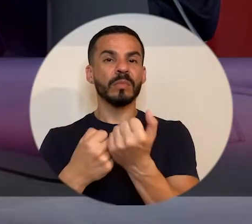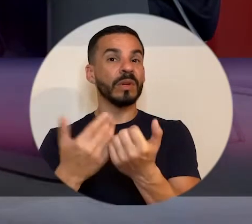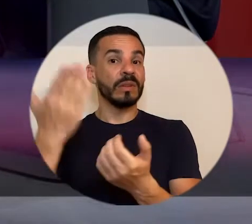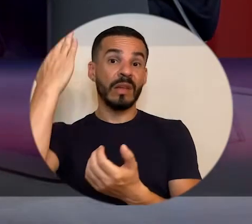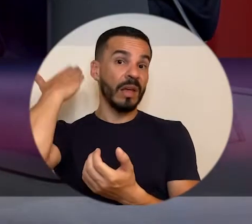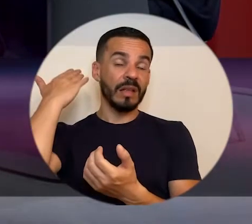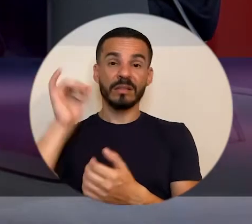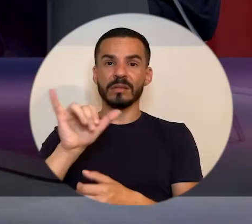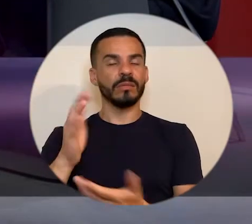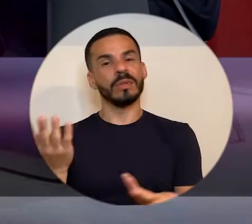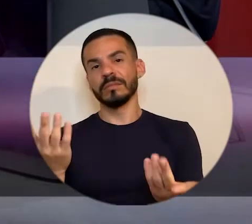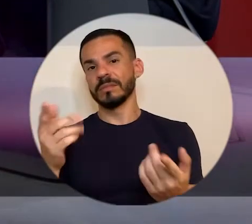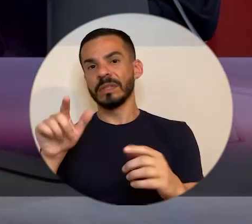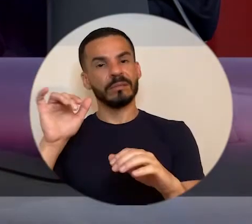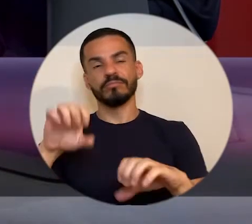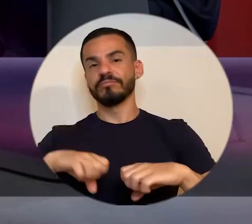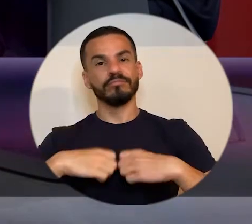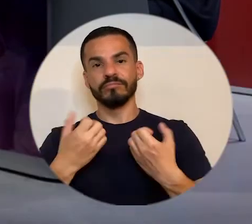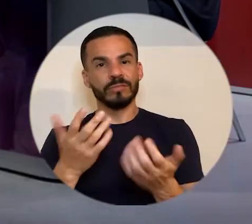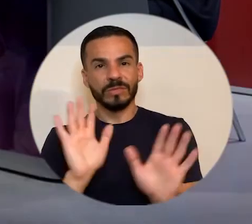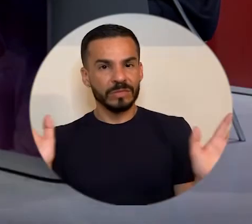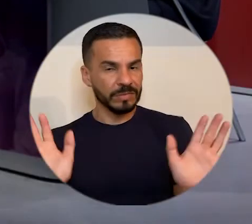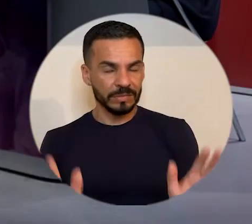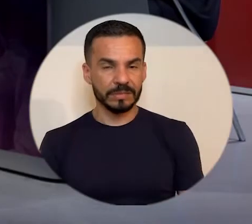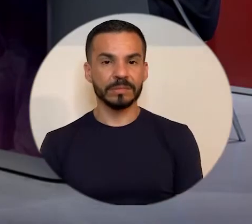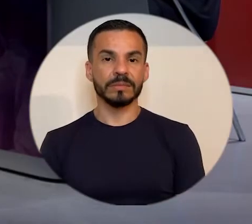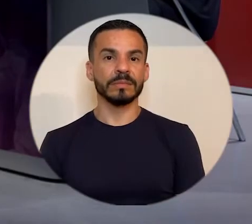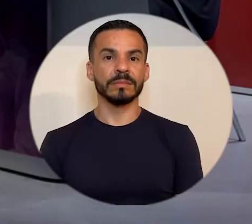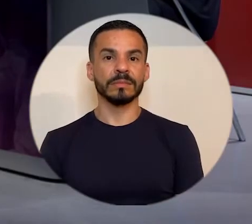de antes. Eso no existe ya.